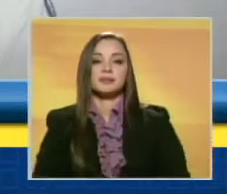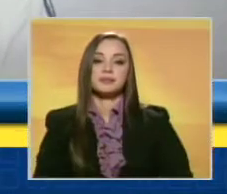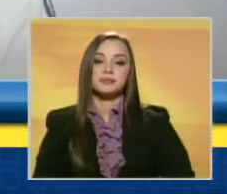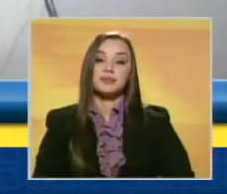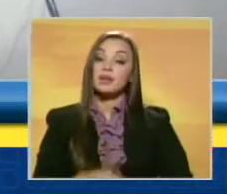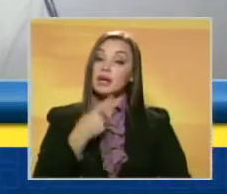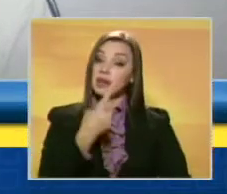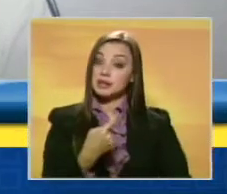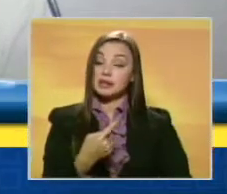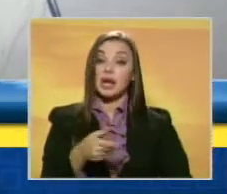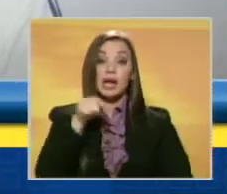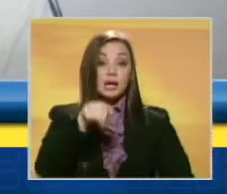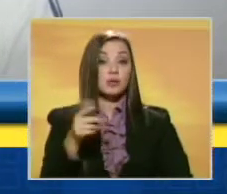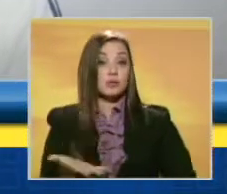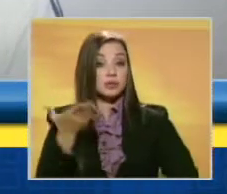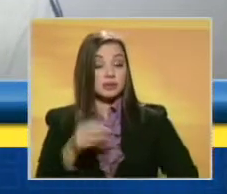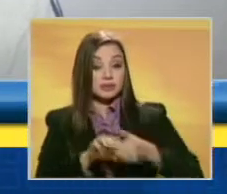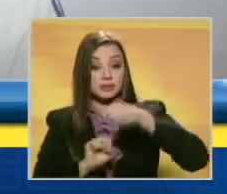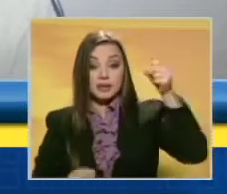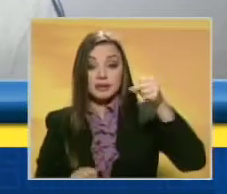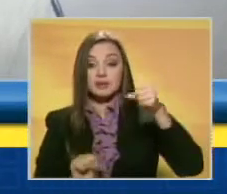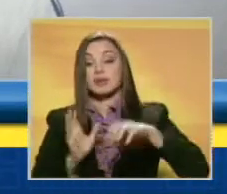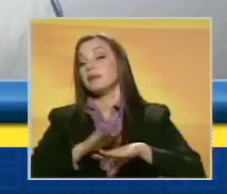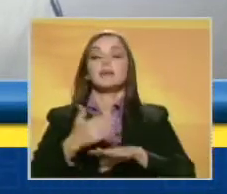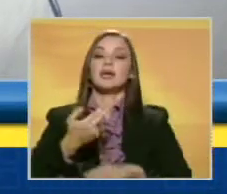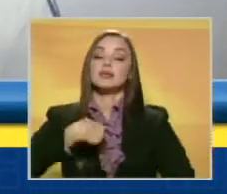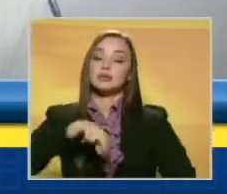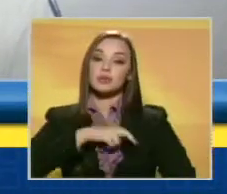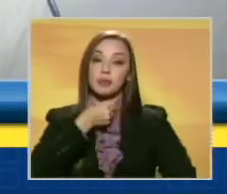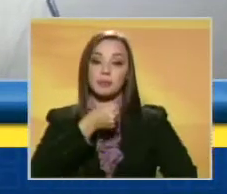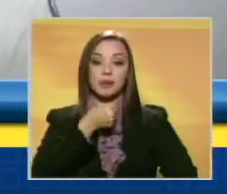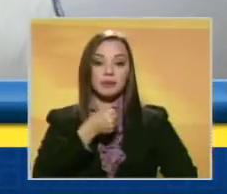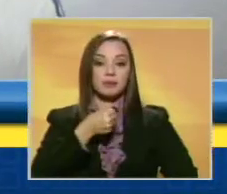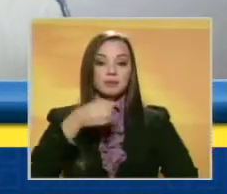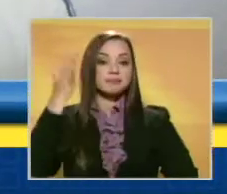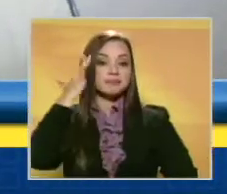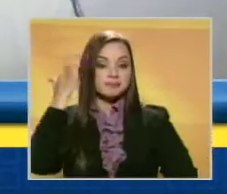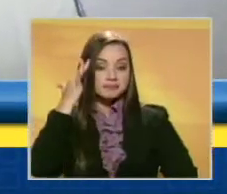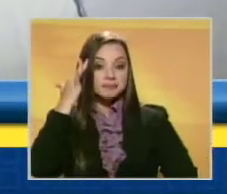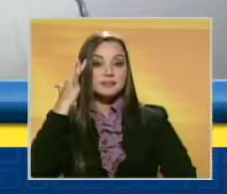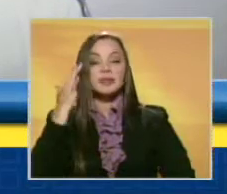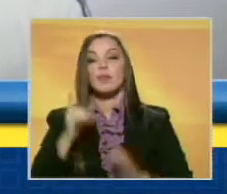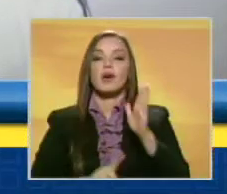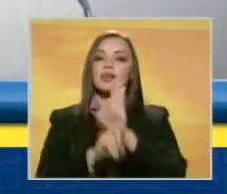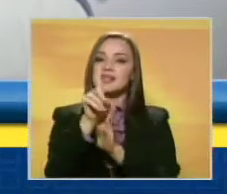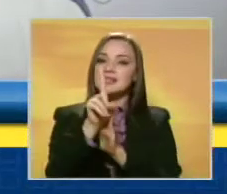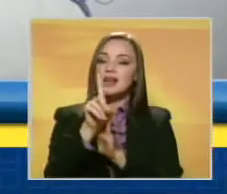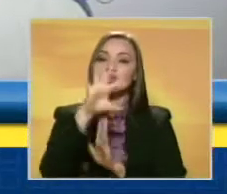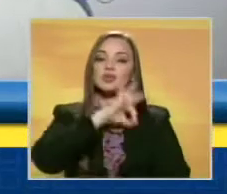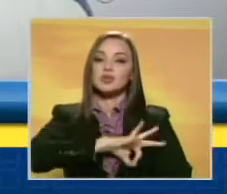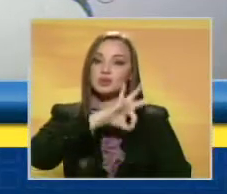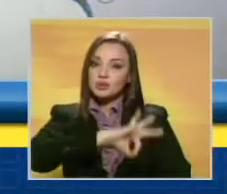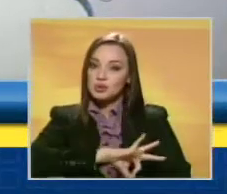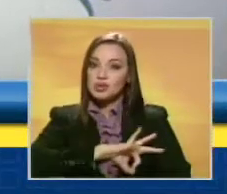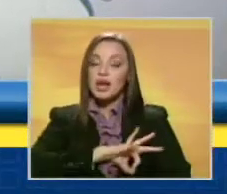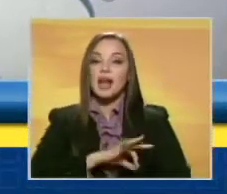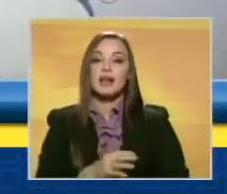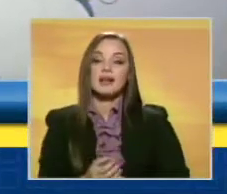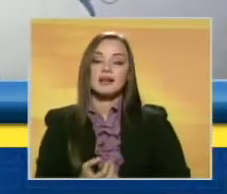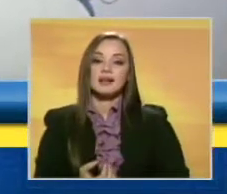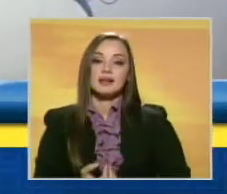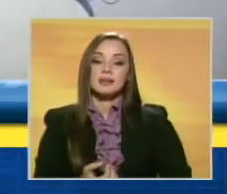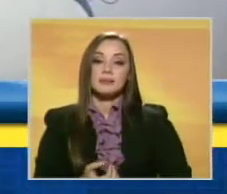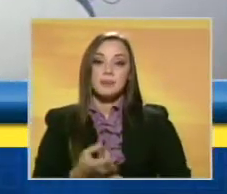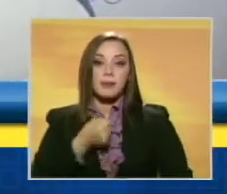periodistas de Mérida nos demos cuenta de la importancia del desarrollo social de la ciudad, que debe tener la ciudad a través de nuestro aporte